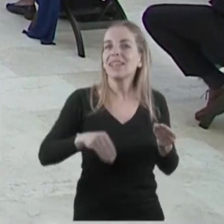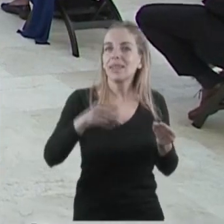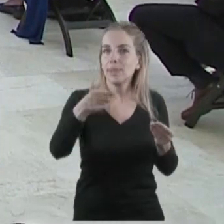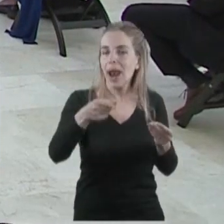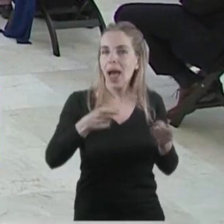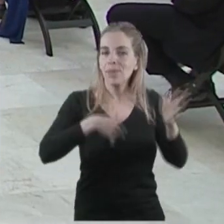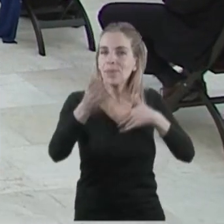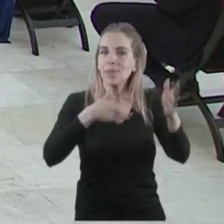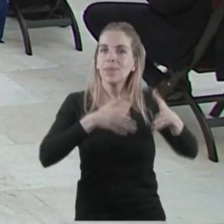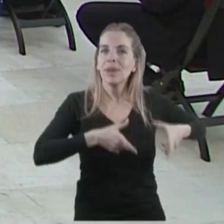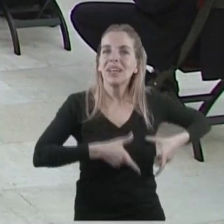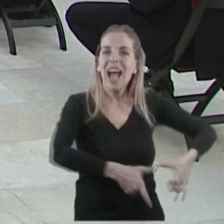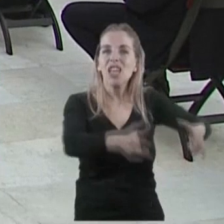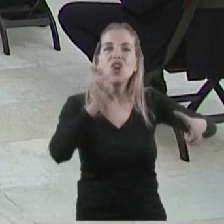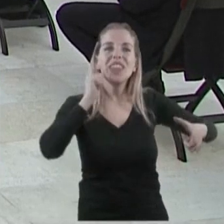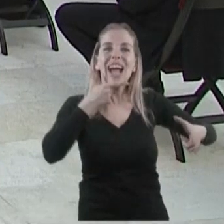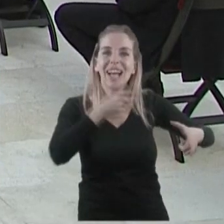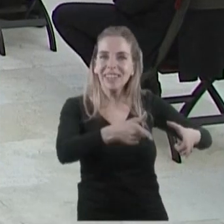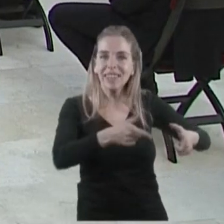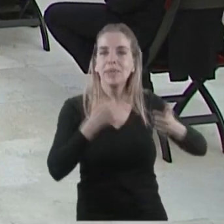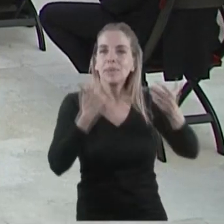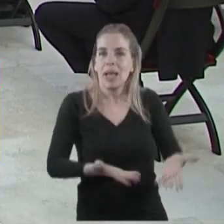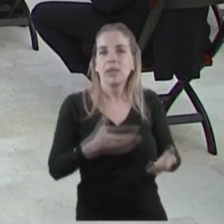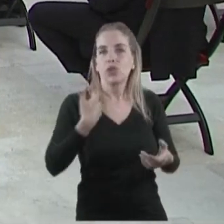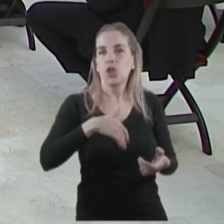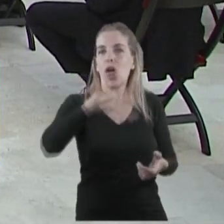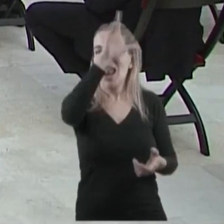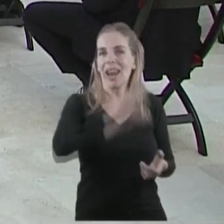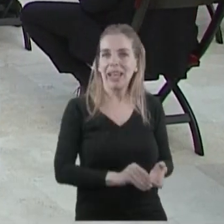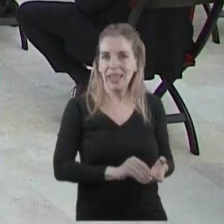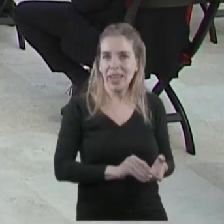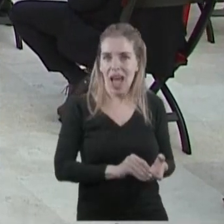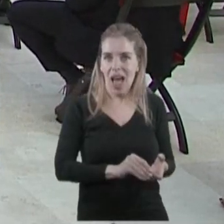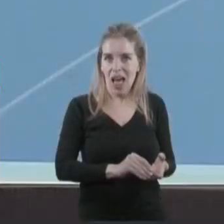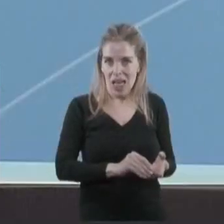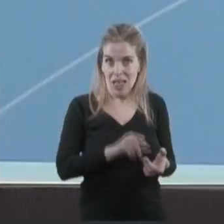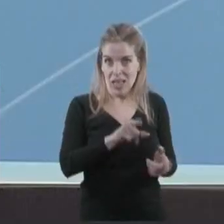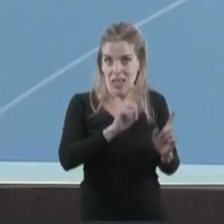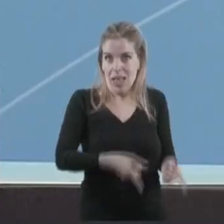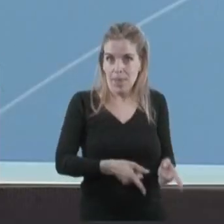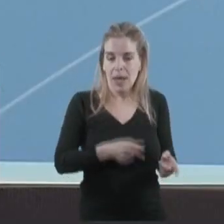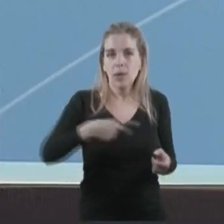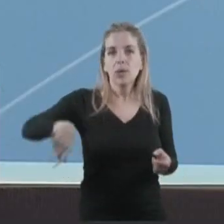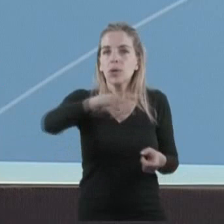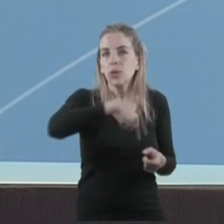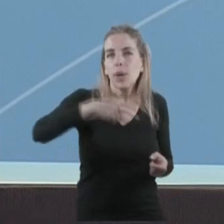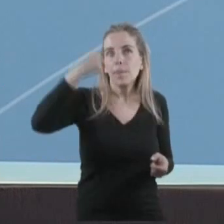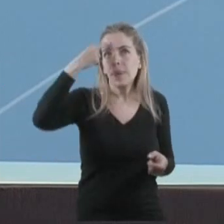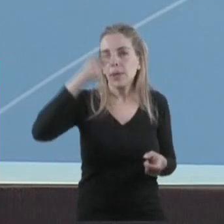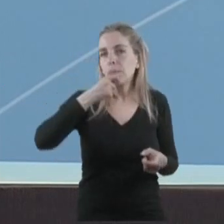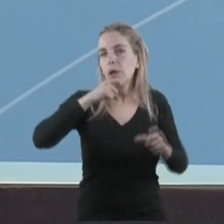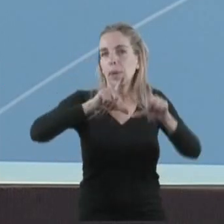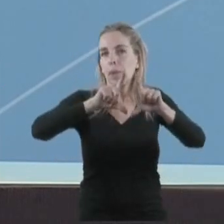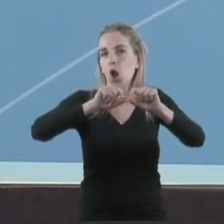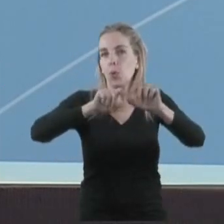gasoductos en la Argentina y poder potenciar la producción y la distribución, el transporte del gas. ¿Sí? Y nosotros estamos viendo cifras como, por ejemplo,